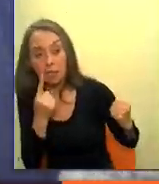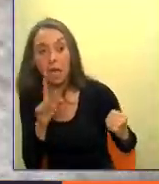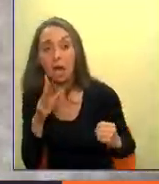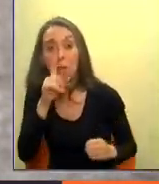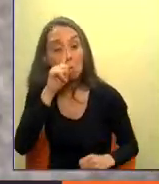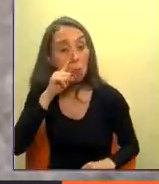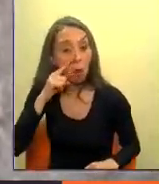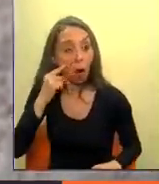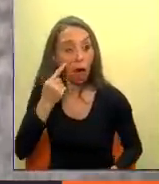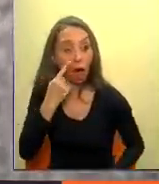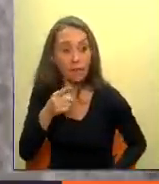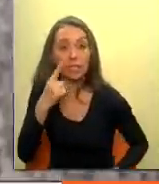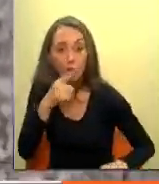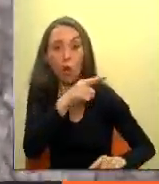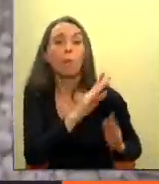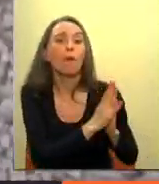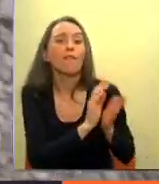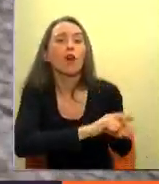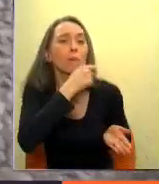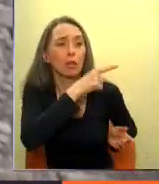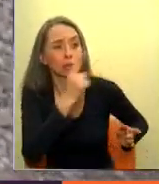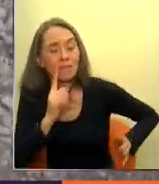sí no